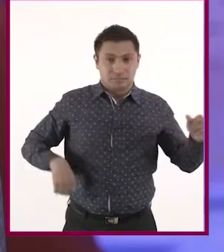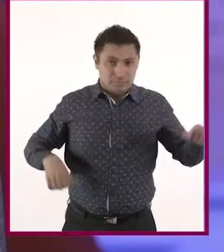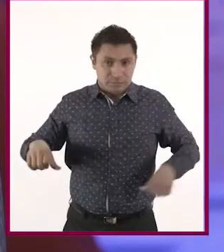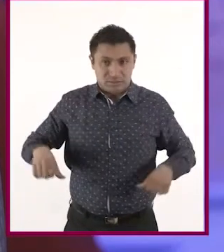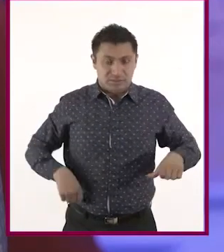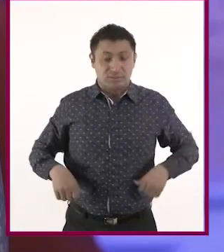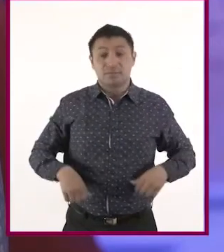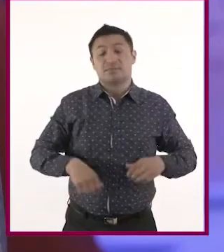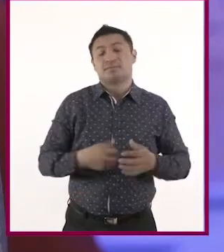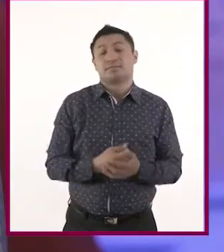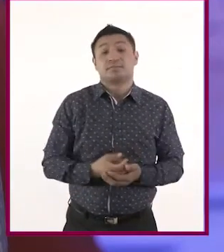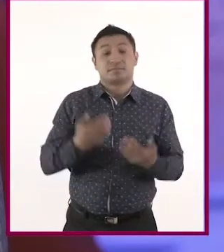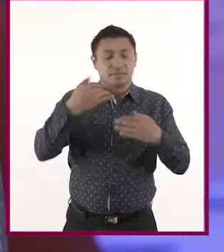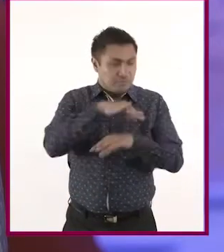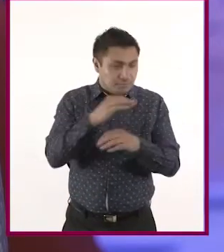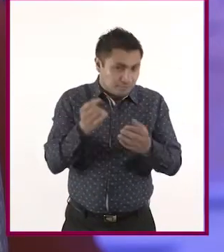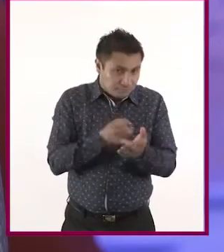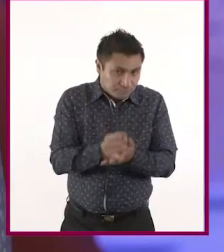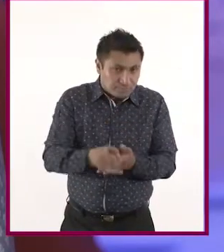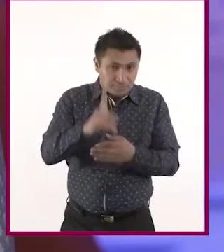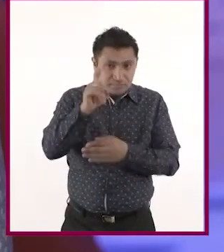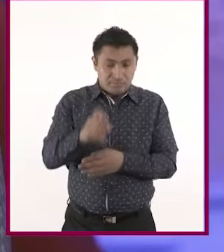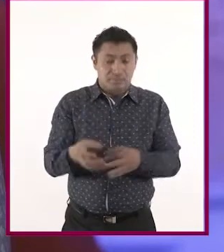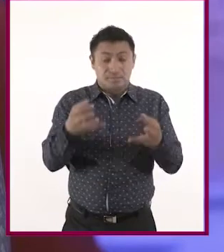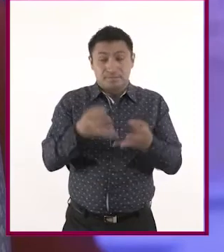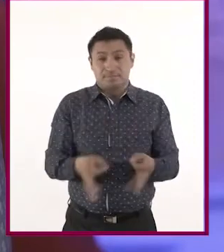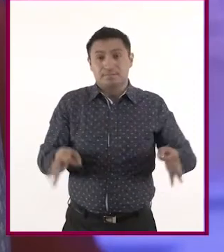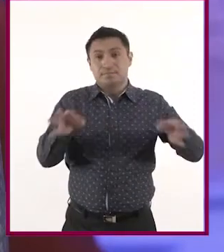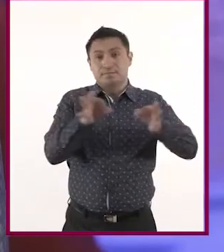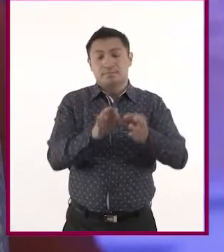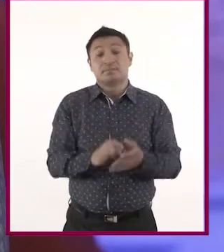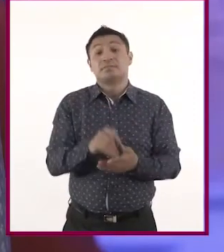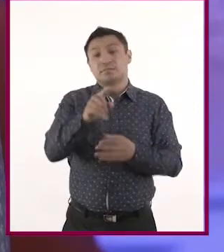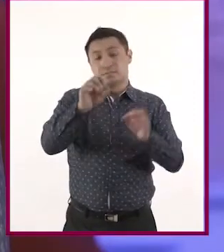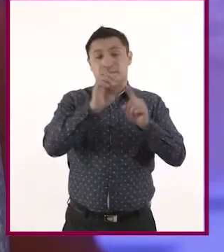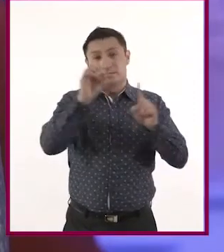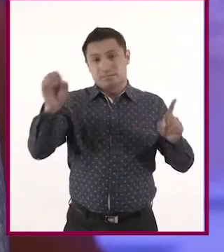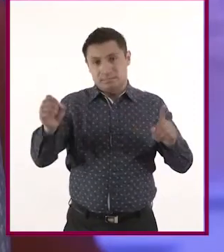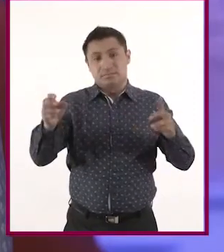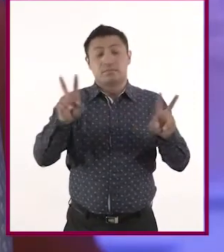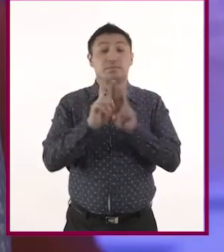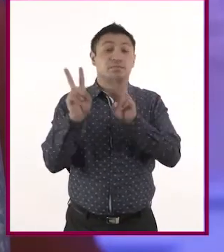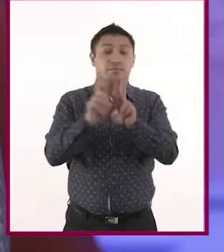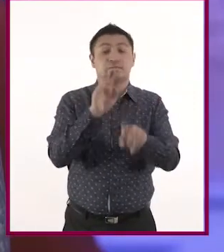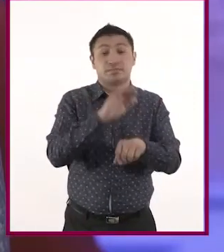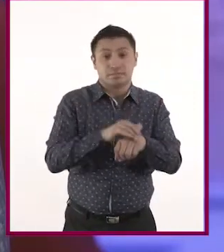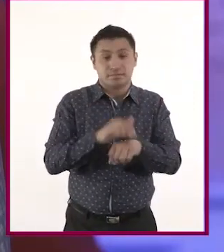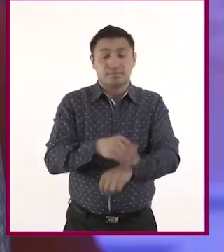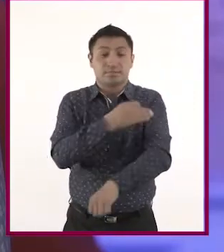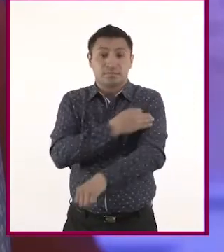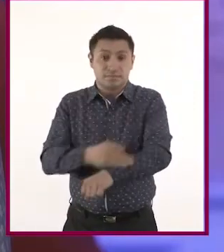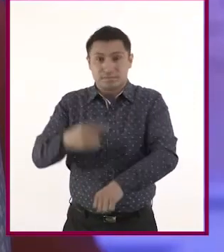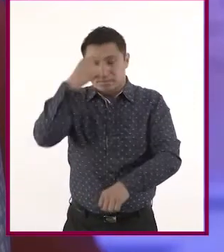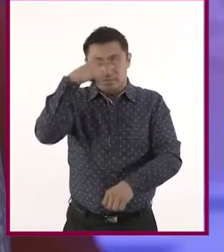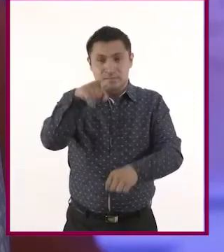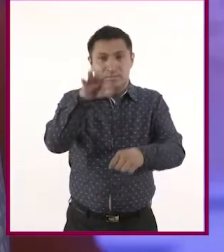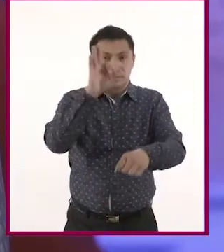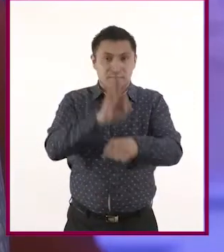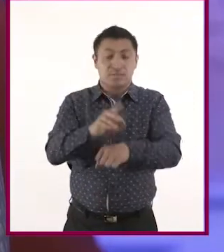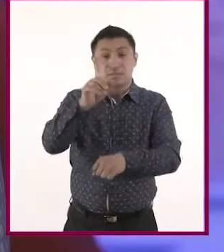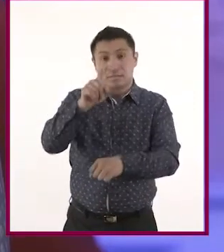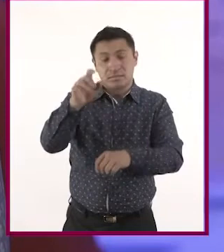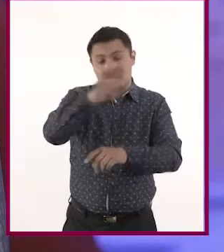participación ciudadana en la toma de decisiones sobre el agua es fundamental. Organízate con tus vecinos, amigos y familiares para proteger el agua